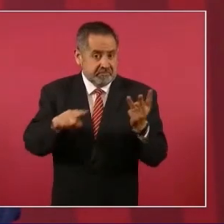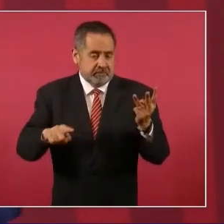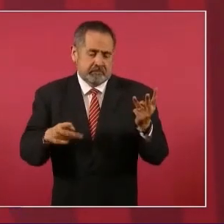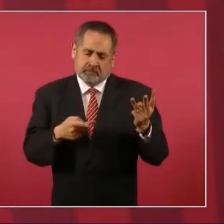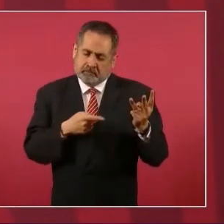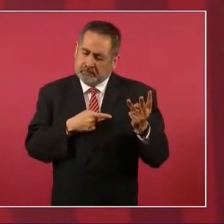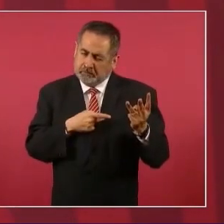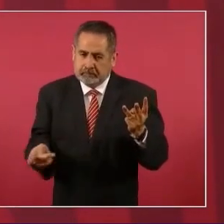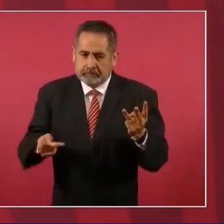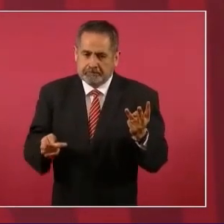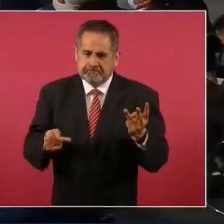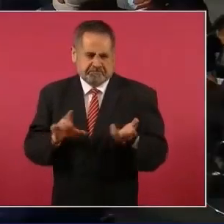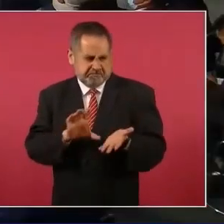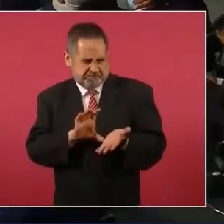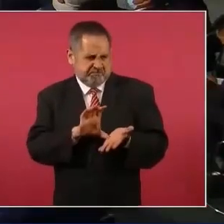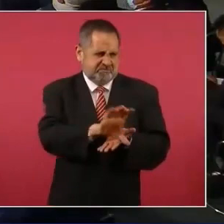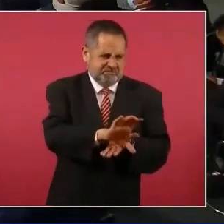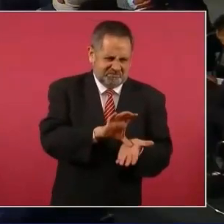Pero